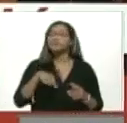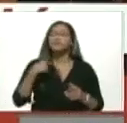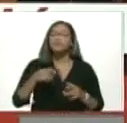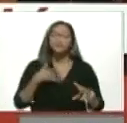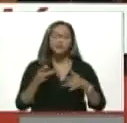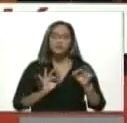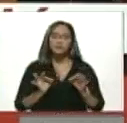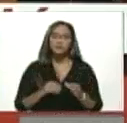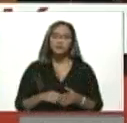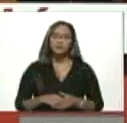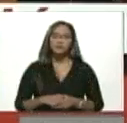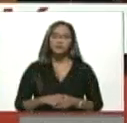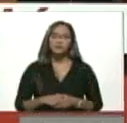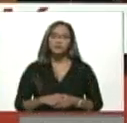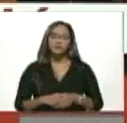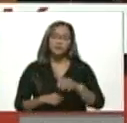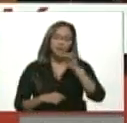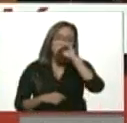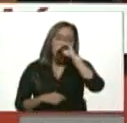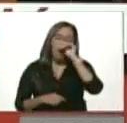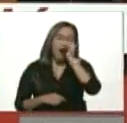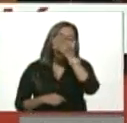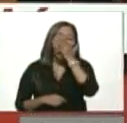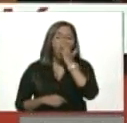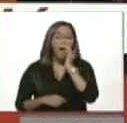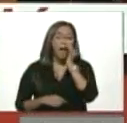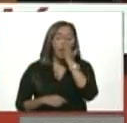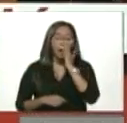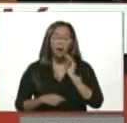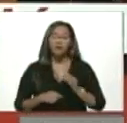pollito. No sintieron nada.